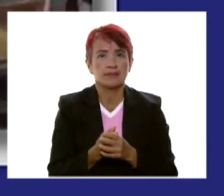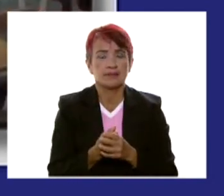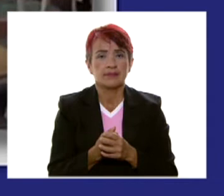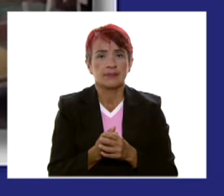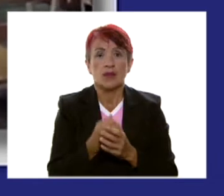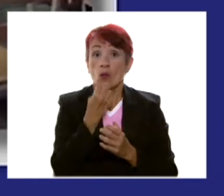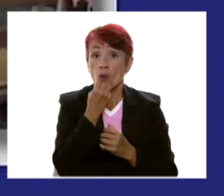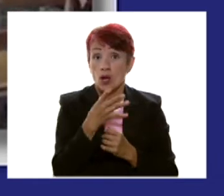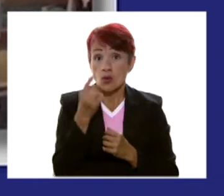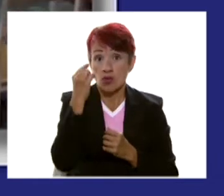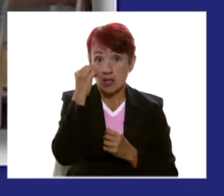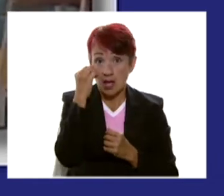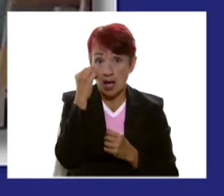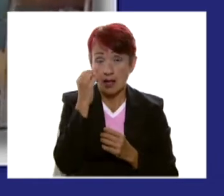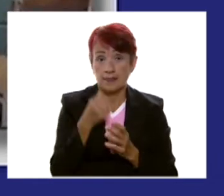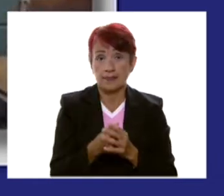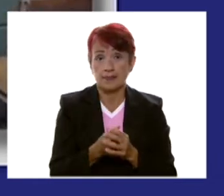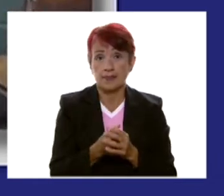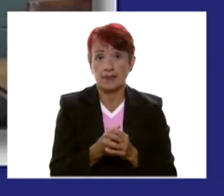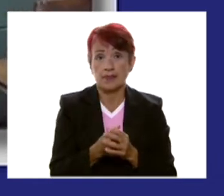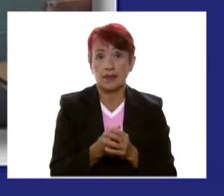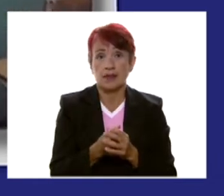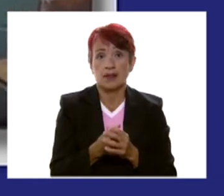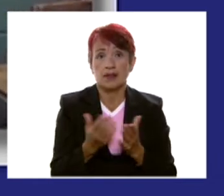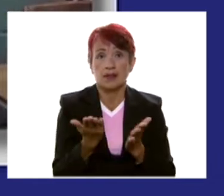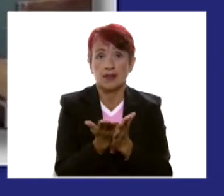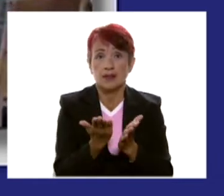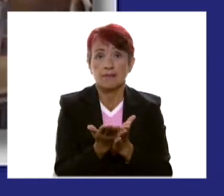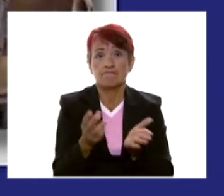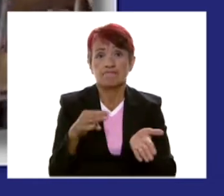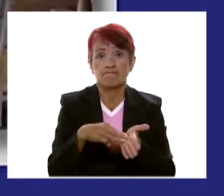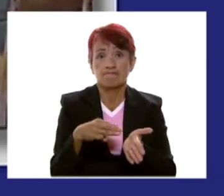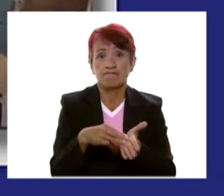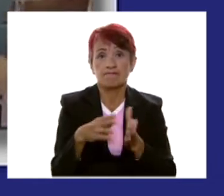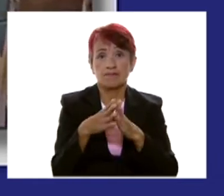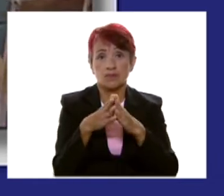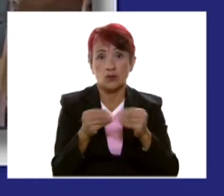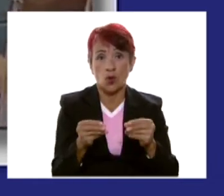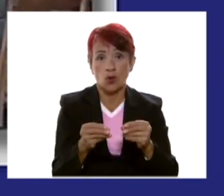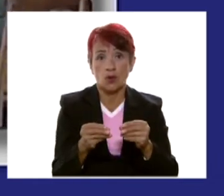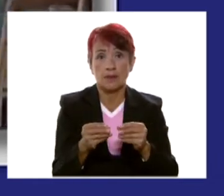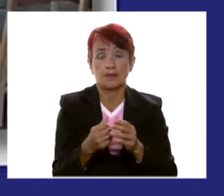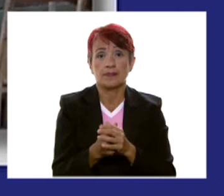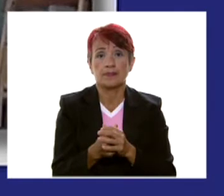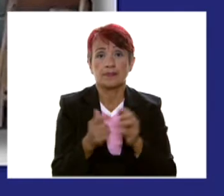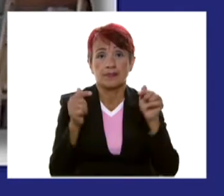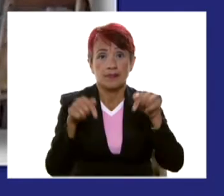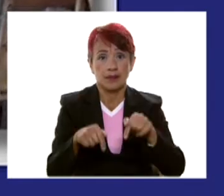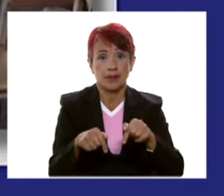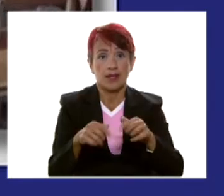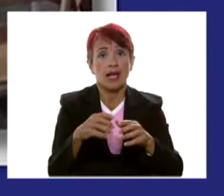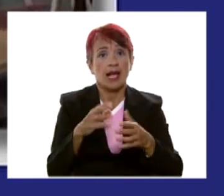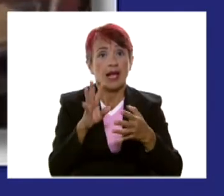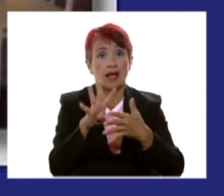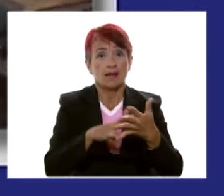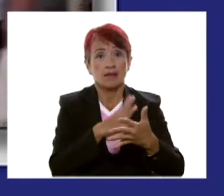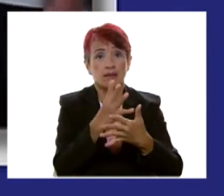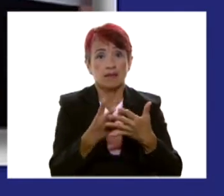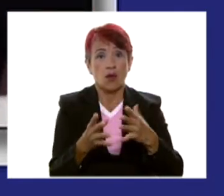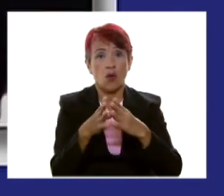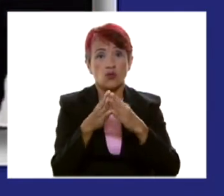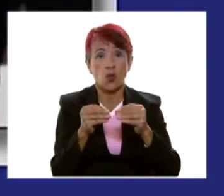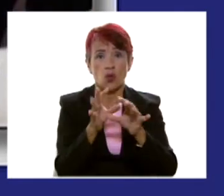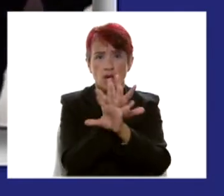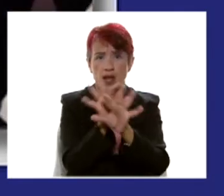Buenos días, mi nombre es Cristian del Flores, estudio en el Complejo Educativo Leonardo Infante, de segundo año, sección A, y mi juego se llama Memoria,